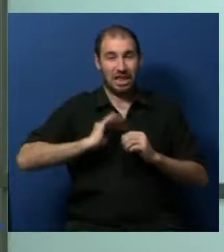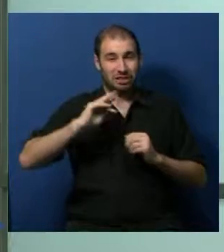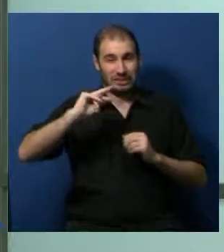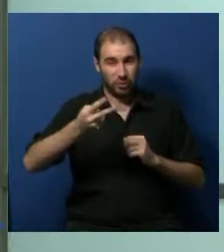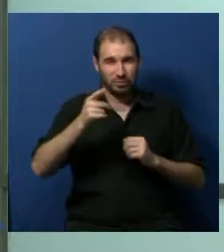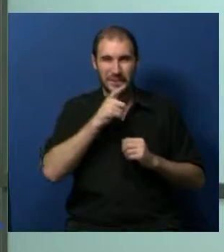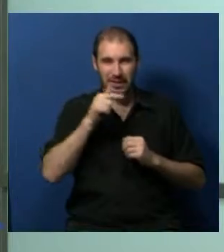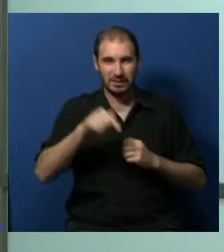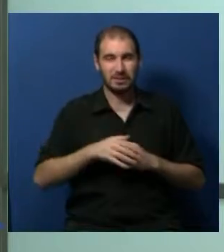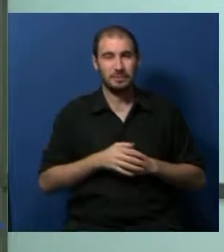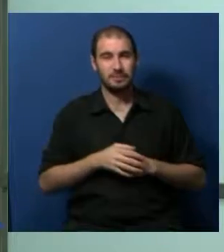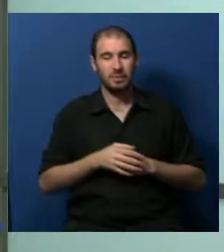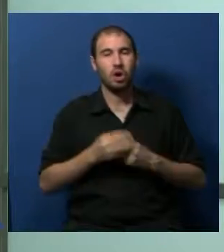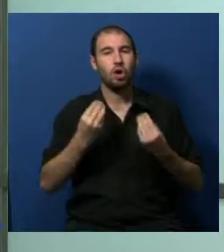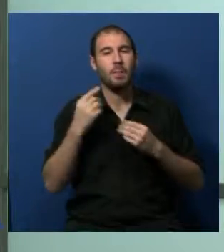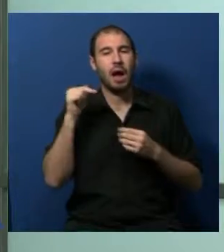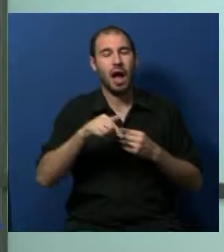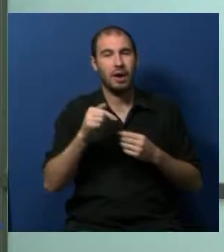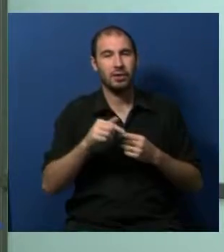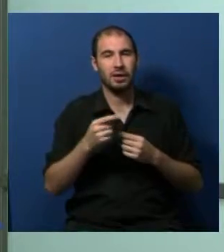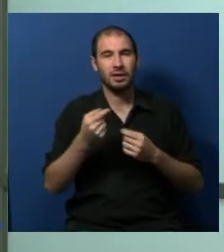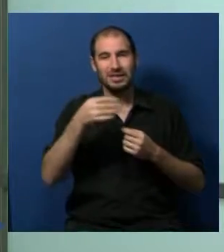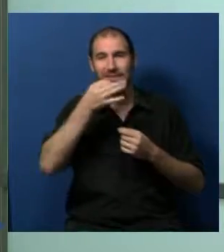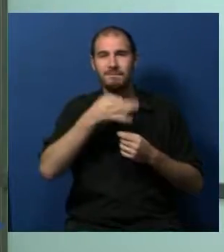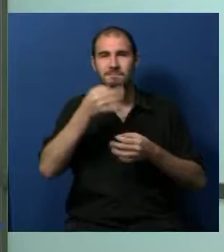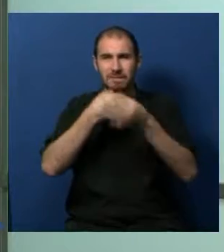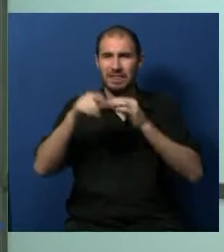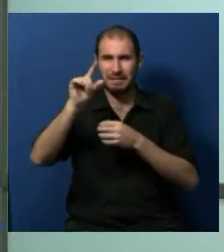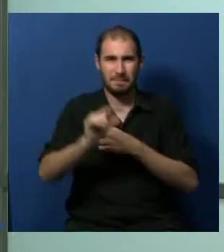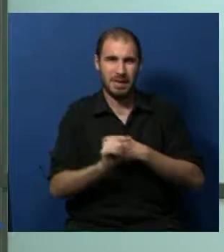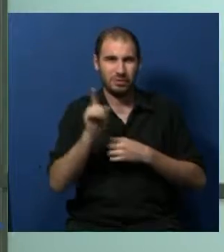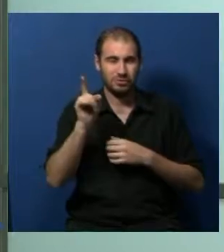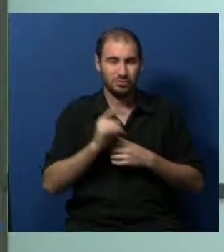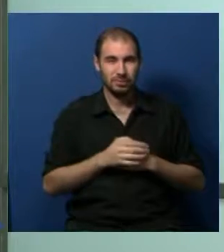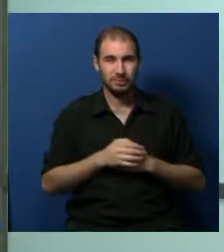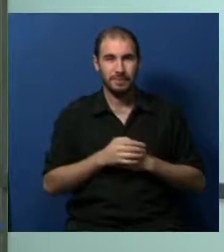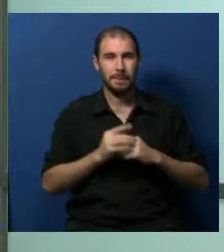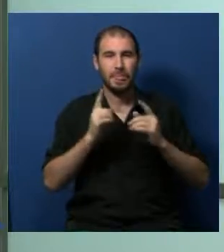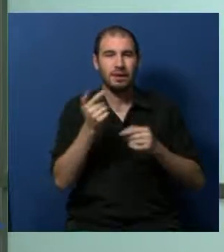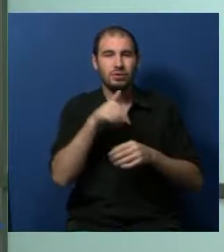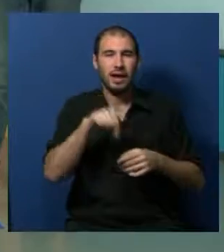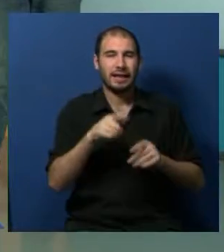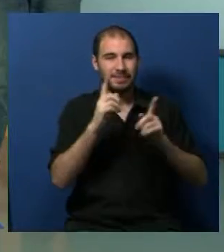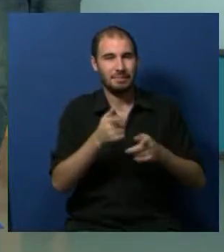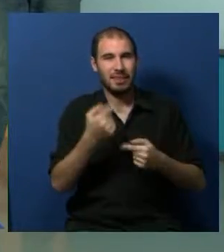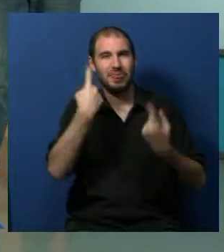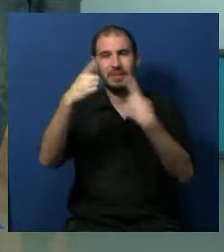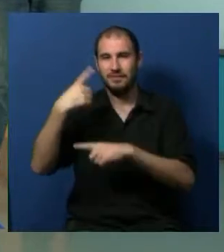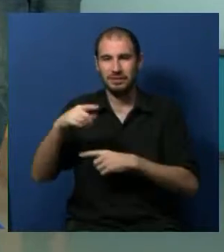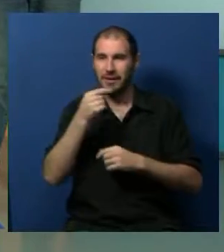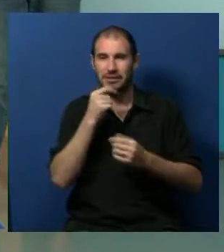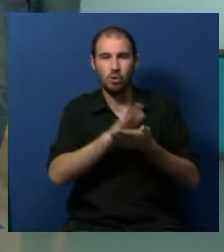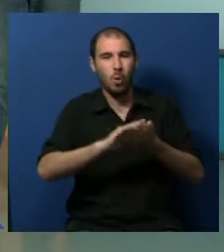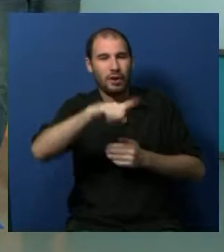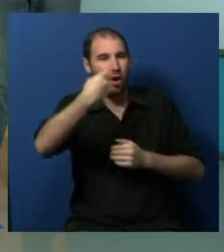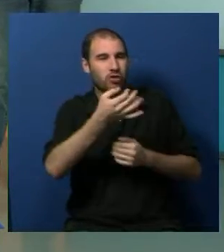consecutivo, si no me equivoco. ¿Cómo está la situación? ¿Están bajando las exportaciones? ¿Y cómo hacemos nosotros para también diversificar un poco, buscar otros